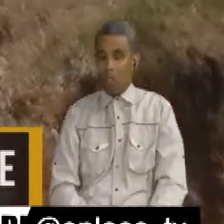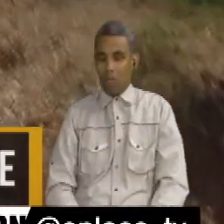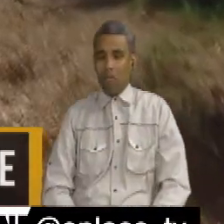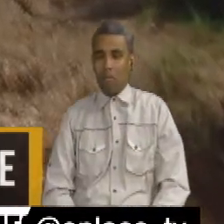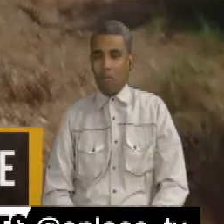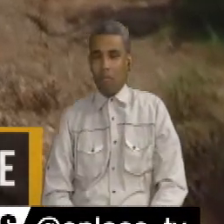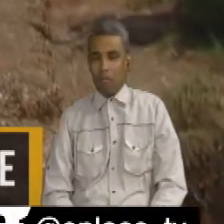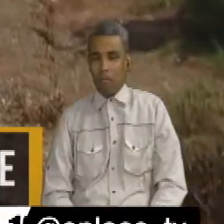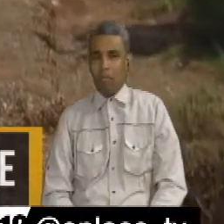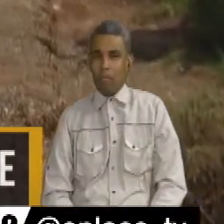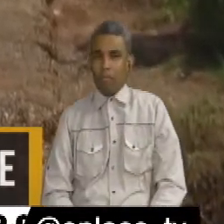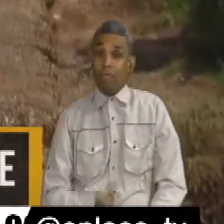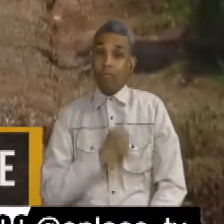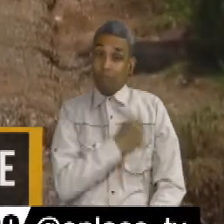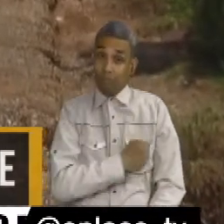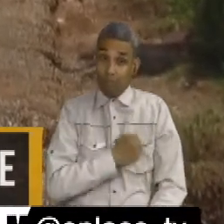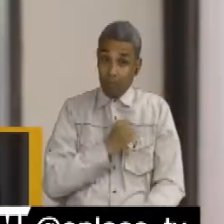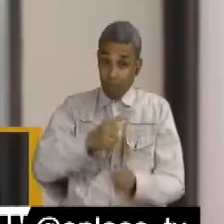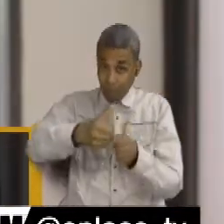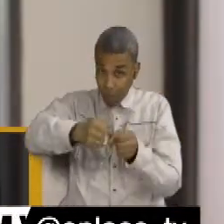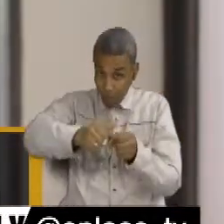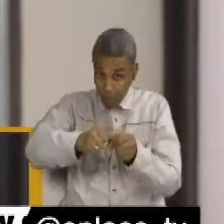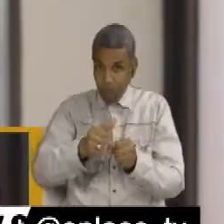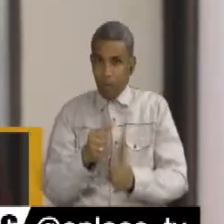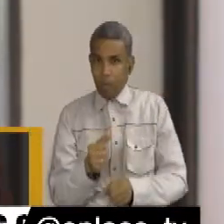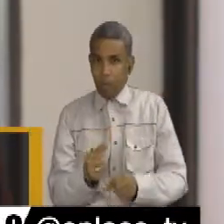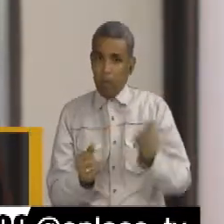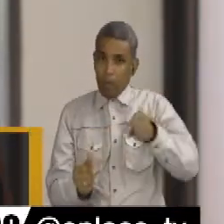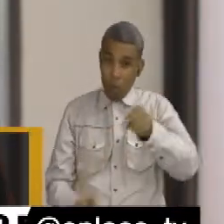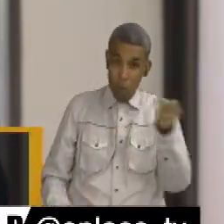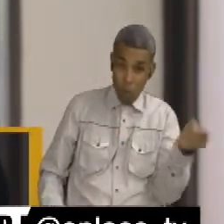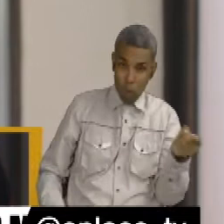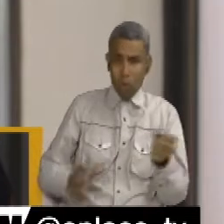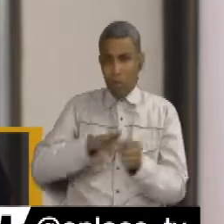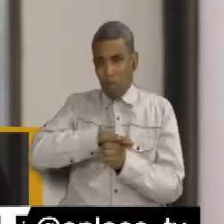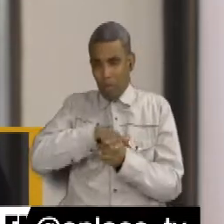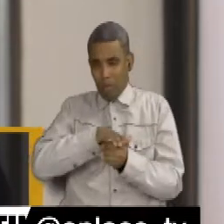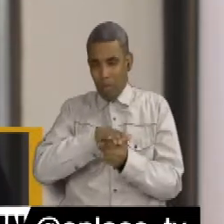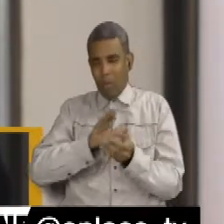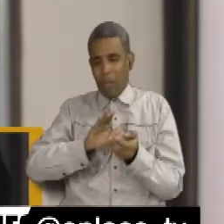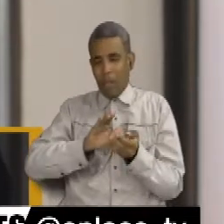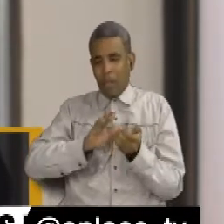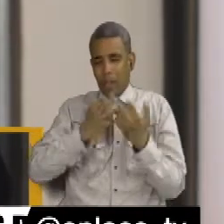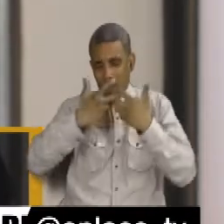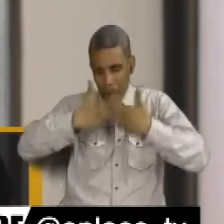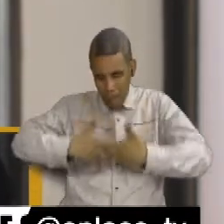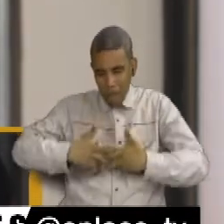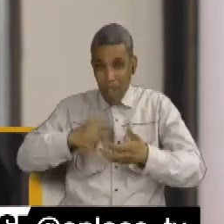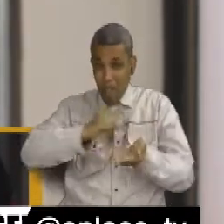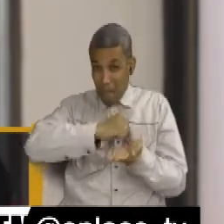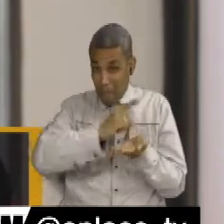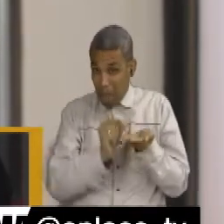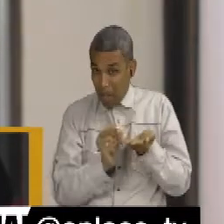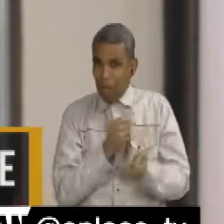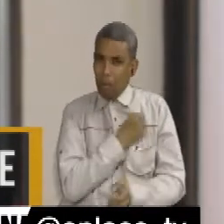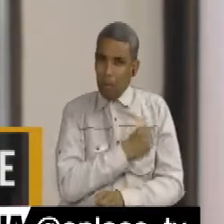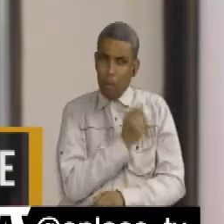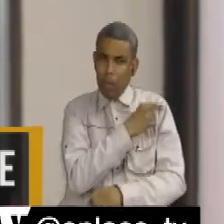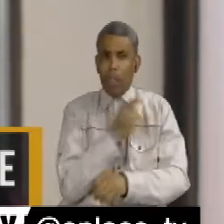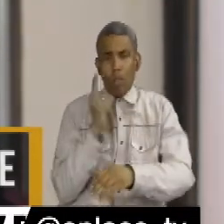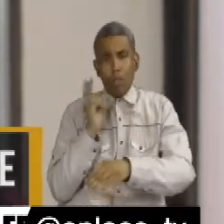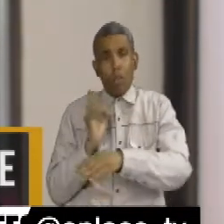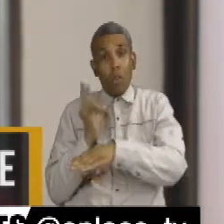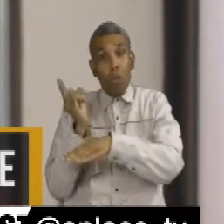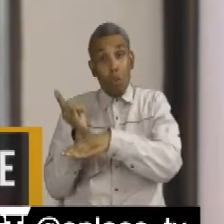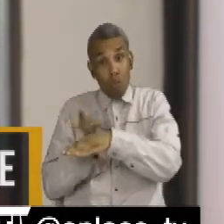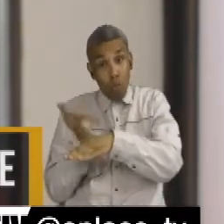Impala para que asuman ese mantenimiento, porque ellos son los usuarios de esa vía. El municipio